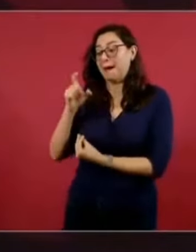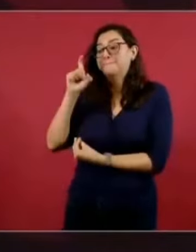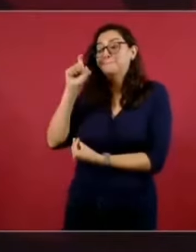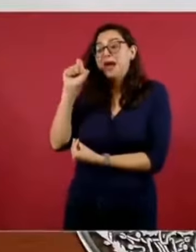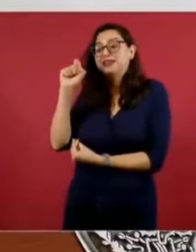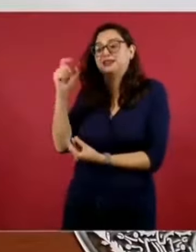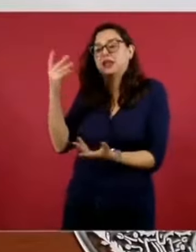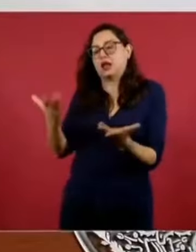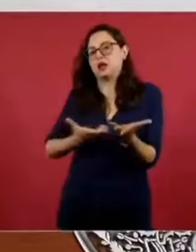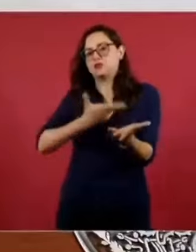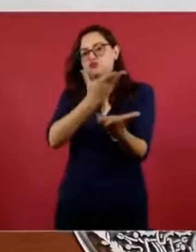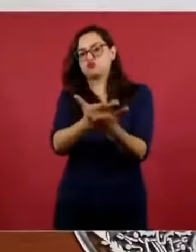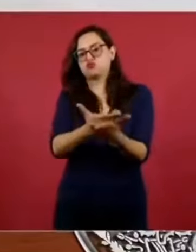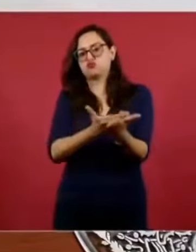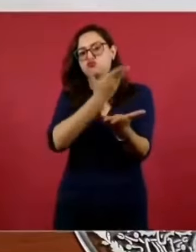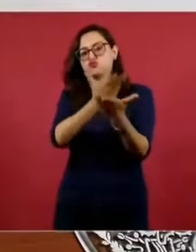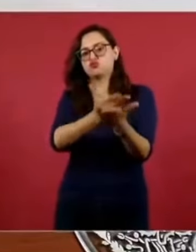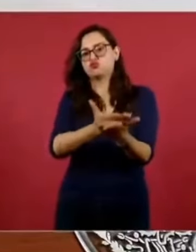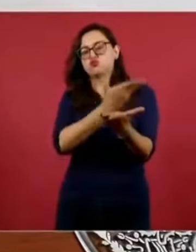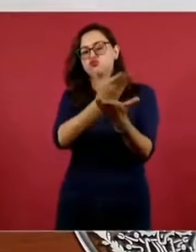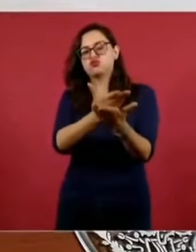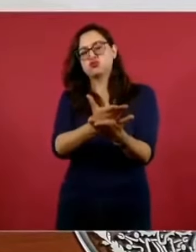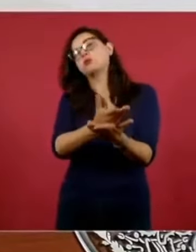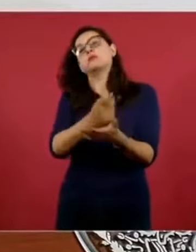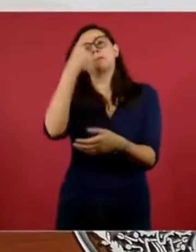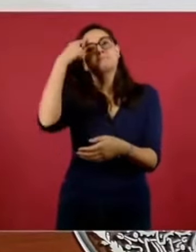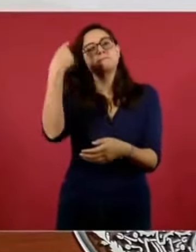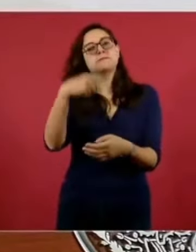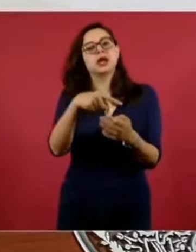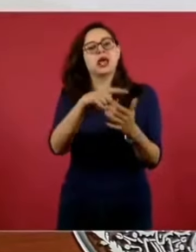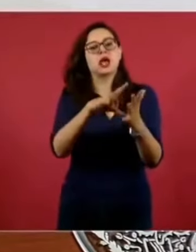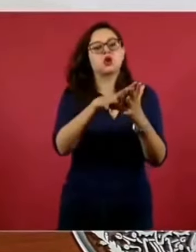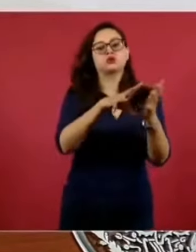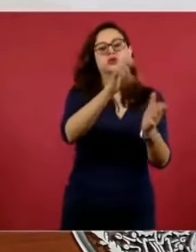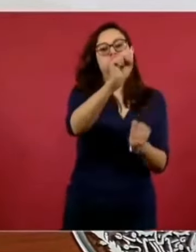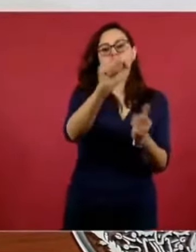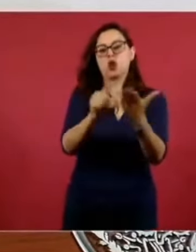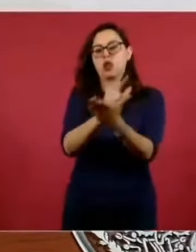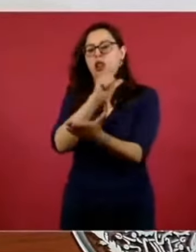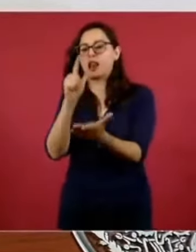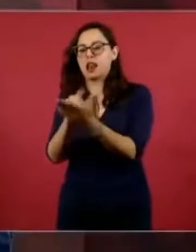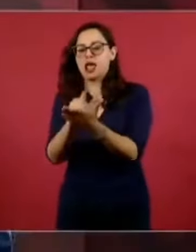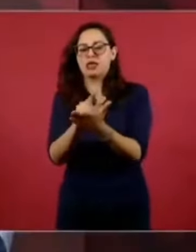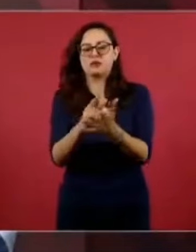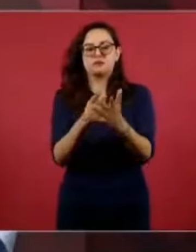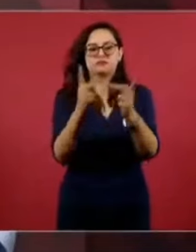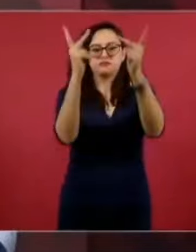eh ajustar el marco legal a la nueva